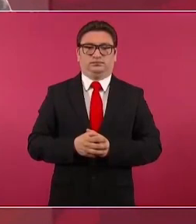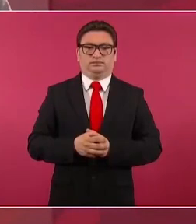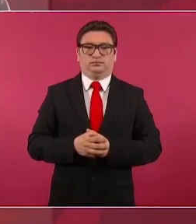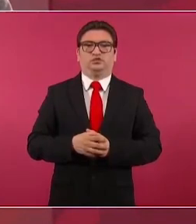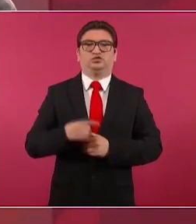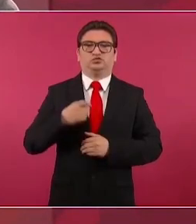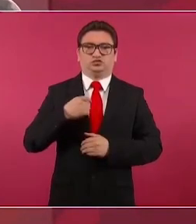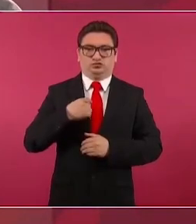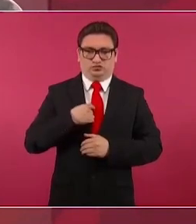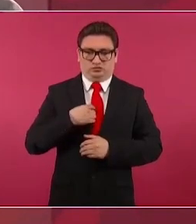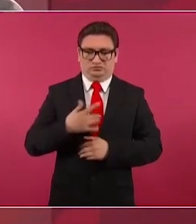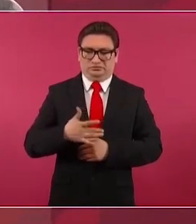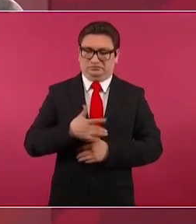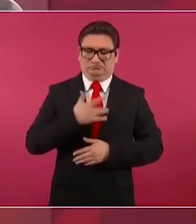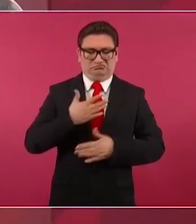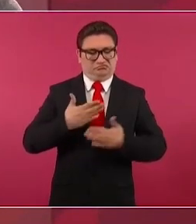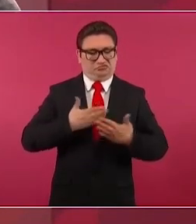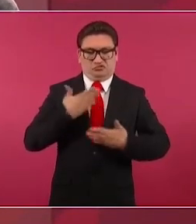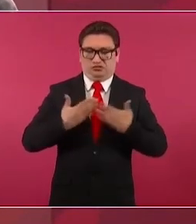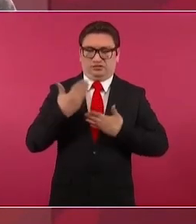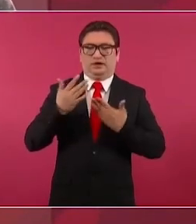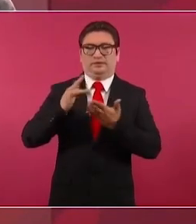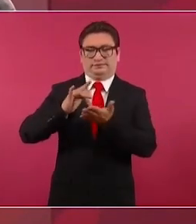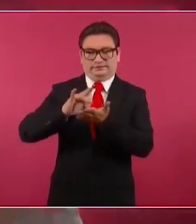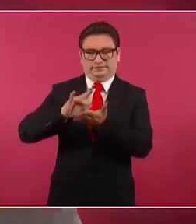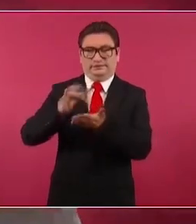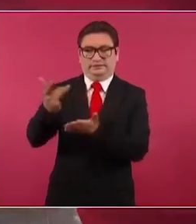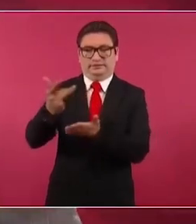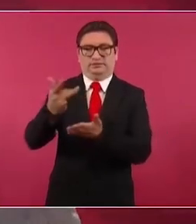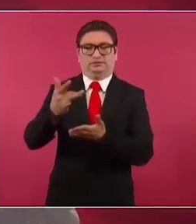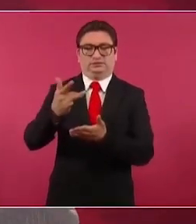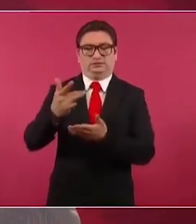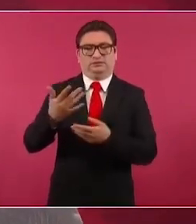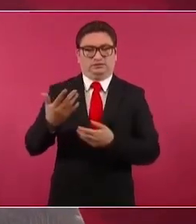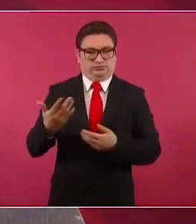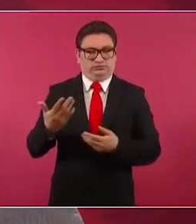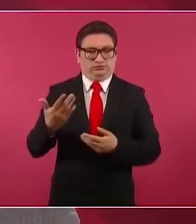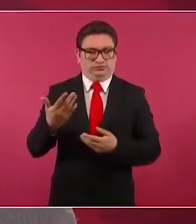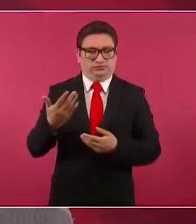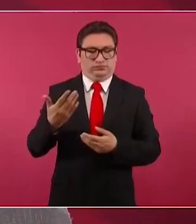Celebro y agradezco el que se